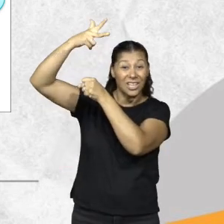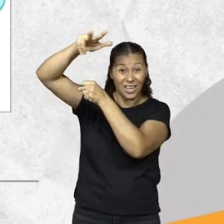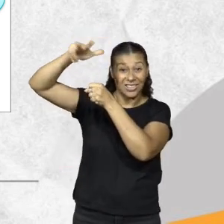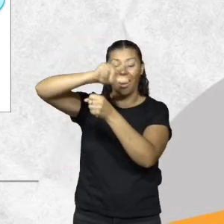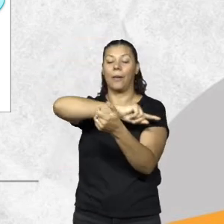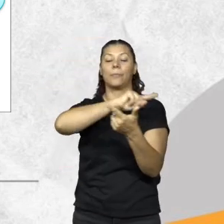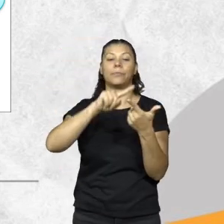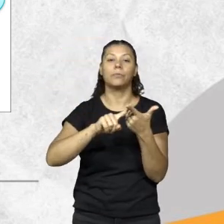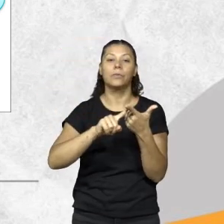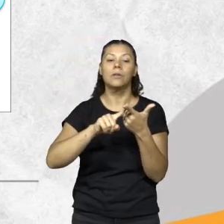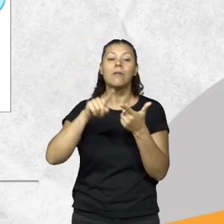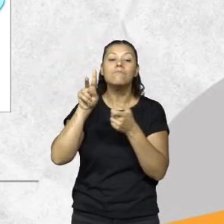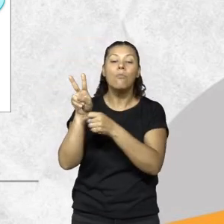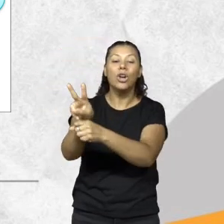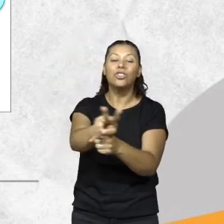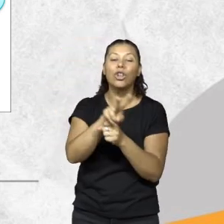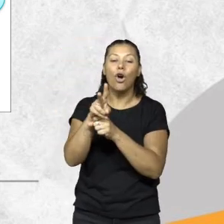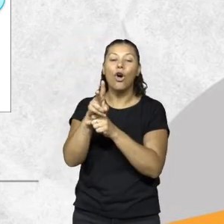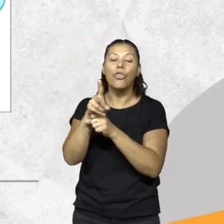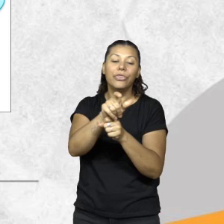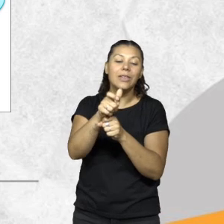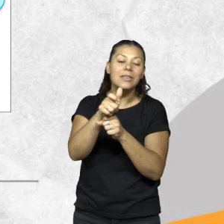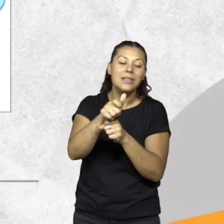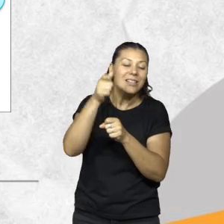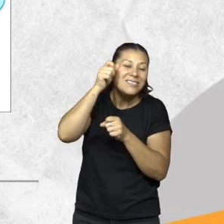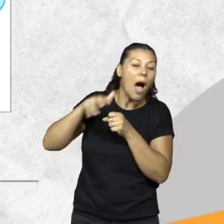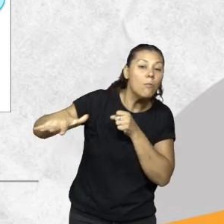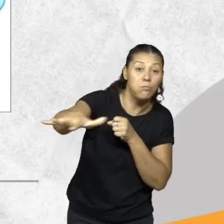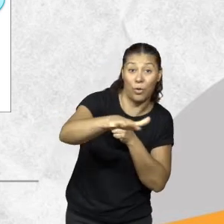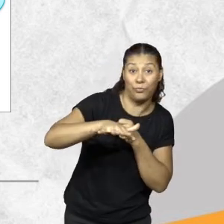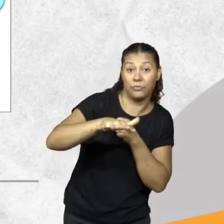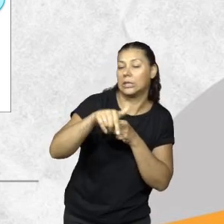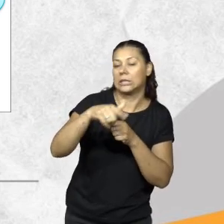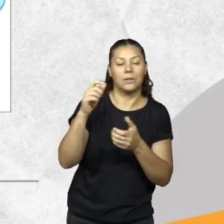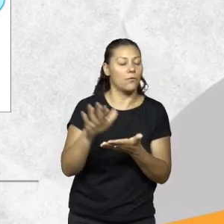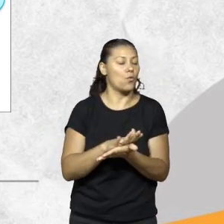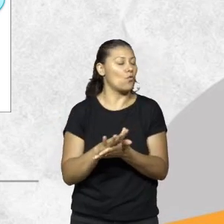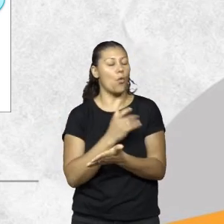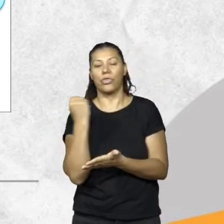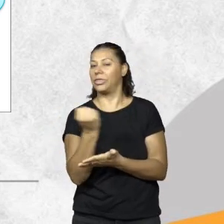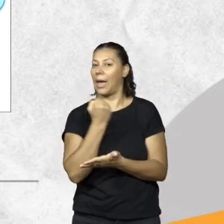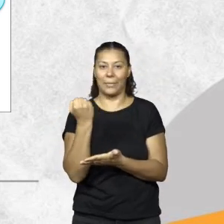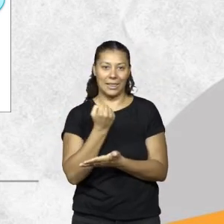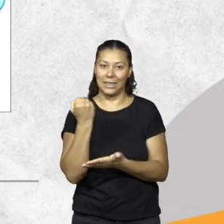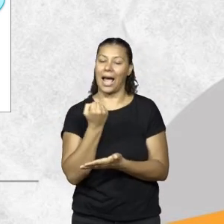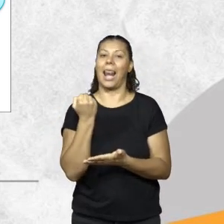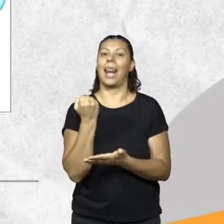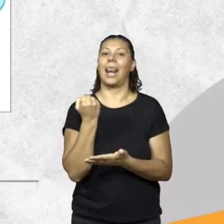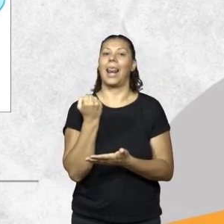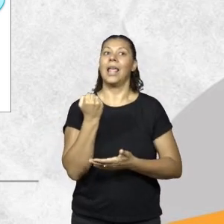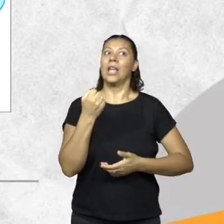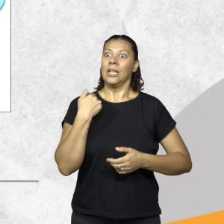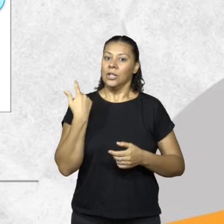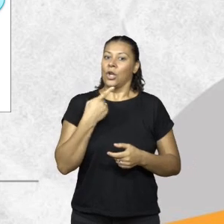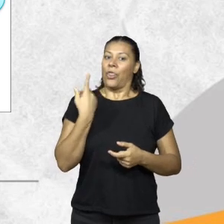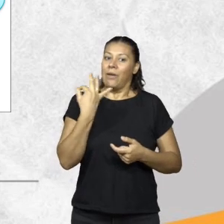es el monitoreo de campo, que acá es fundamental y es algo que tejemos con los municipios y